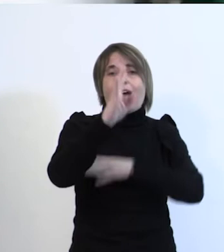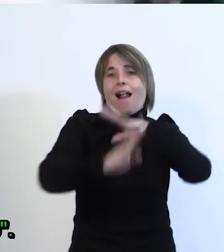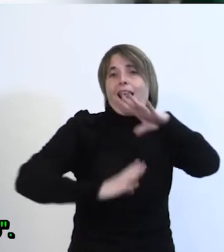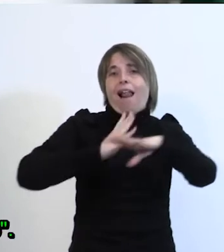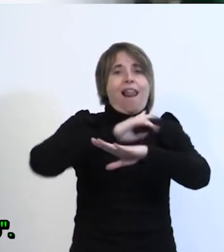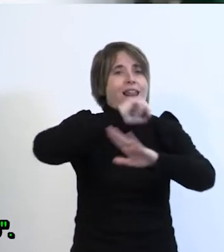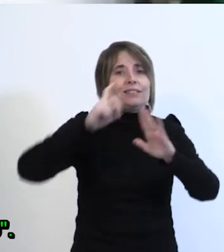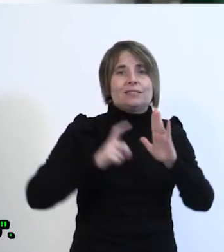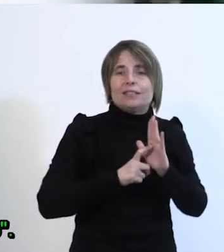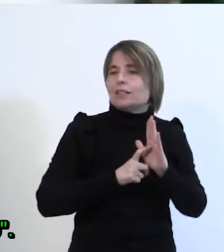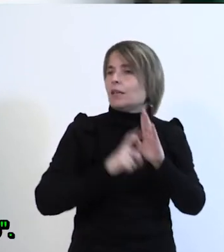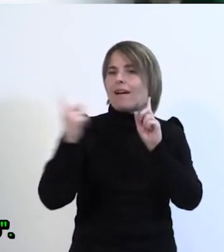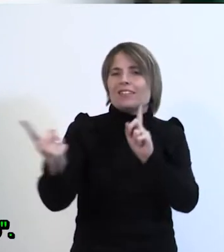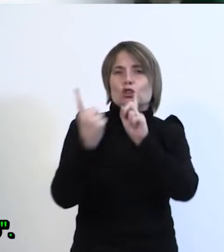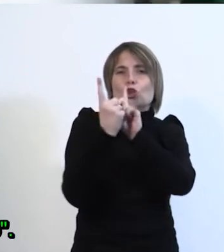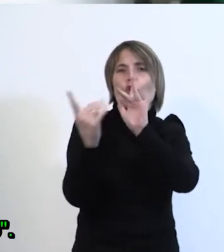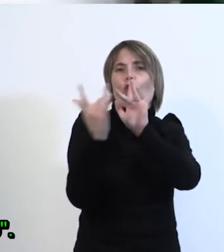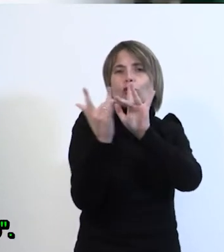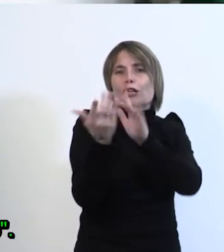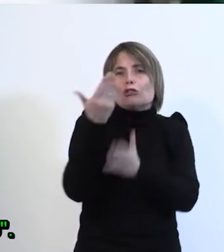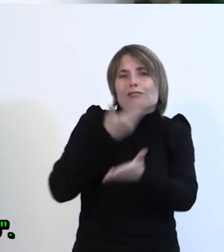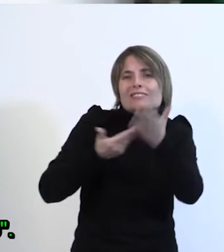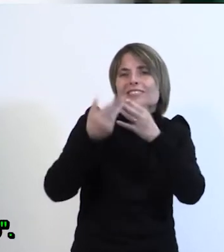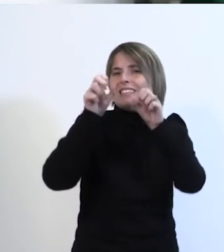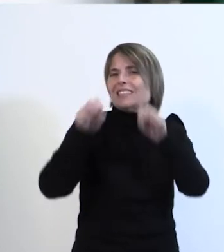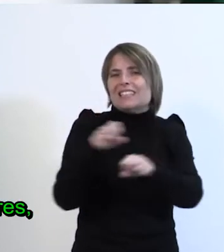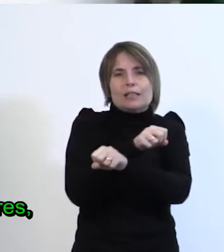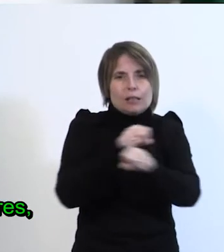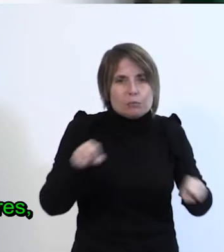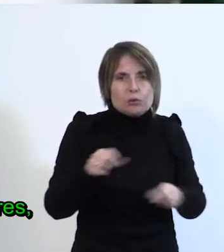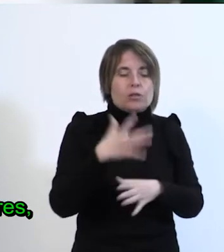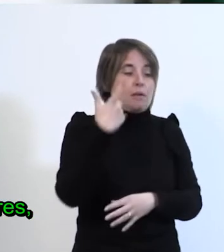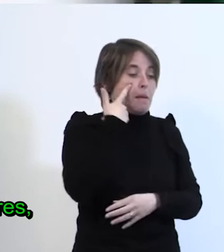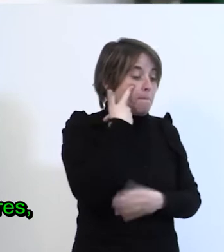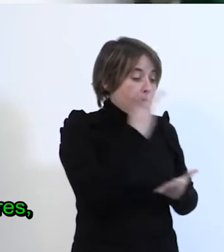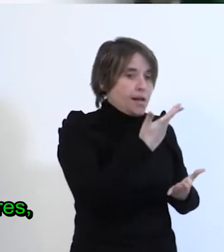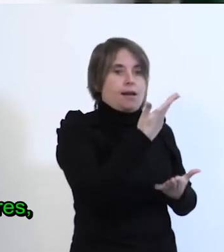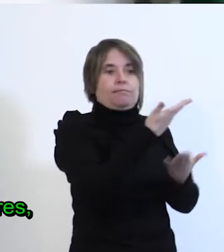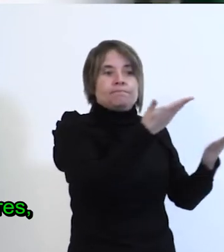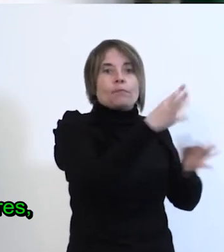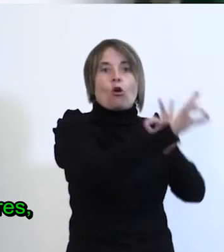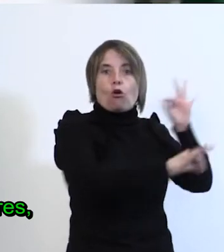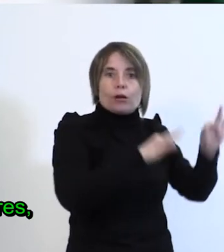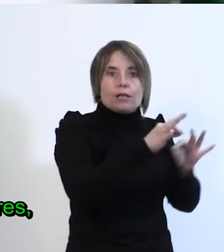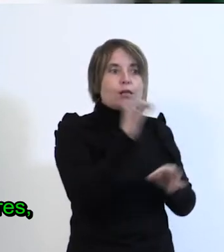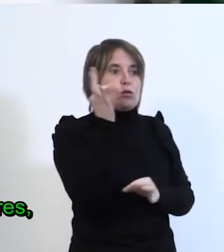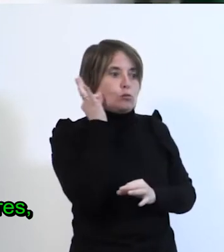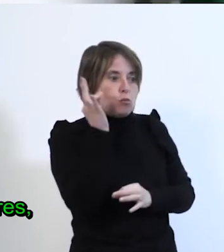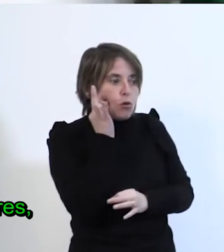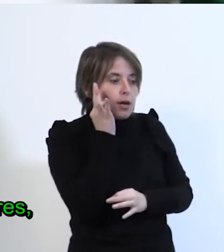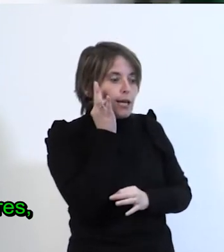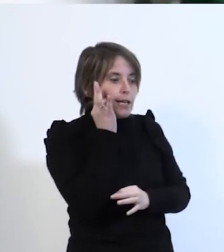y no hay manera de que establezcamos un diálogo. Miren, las organizaciones de mujeres, si